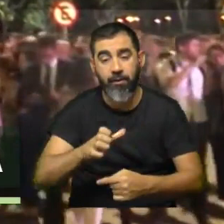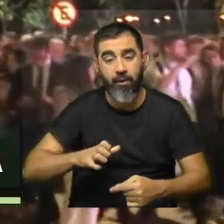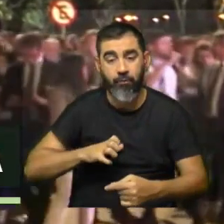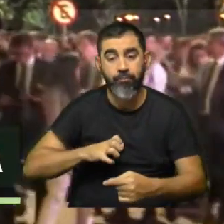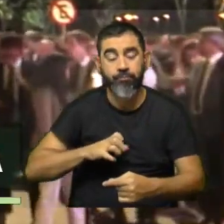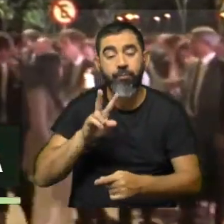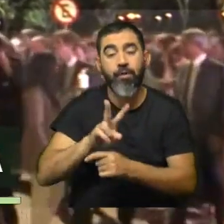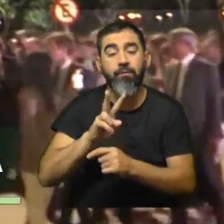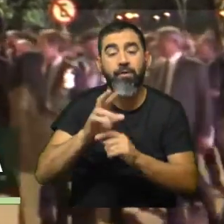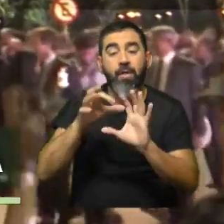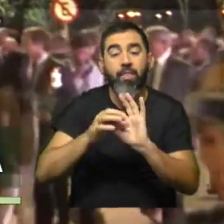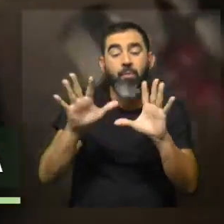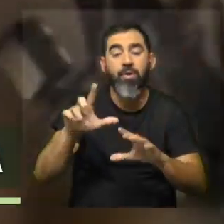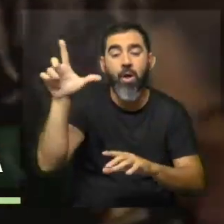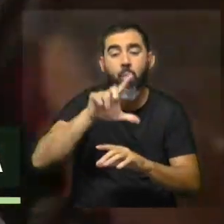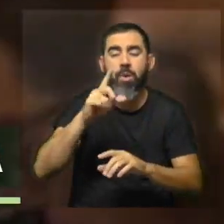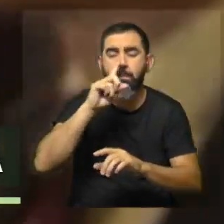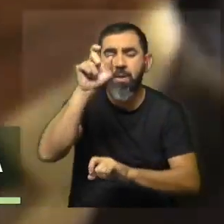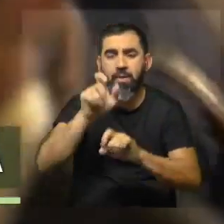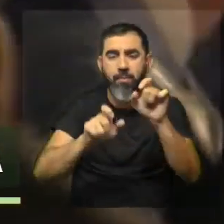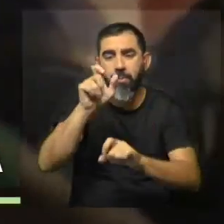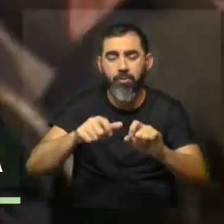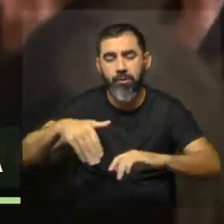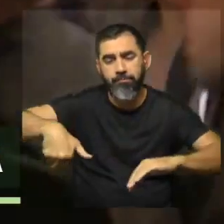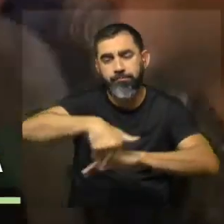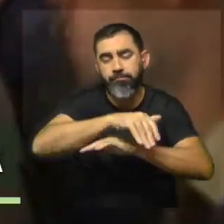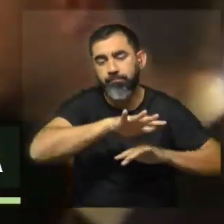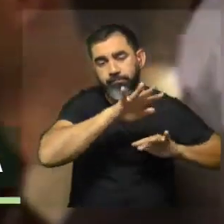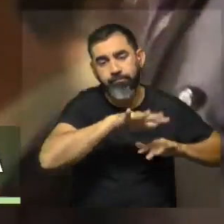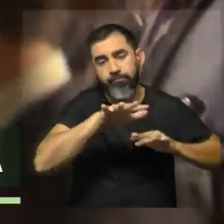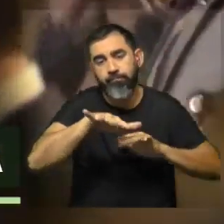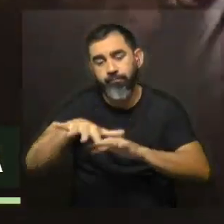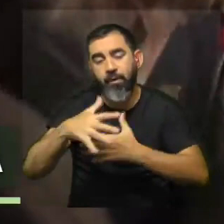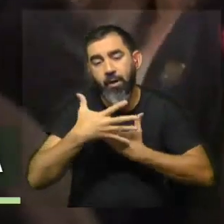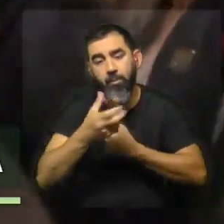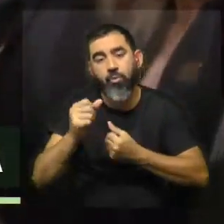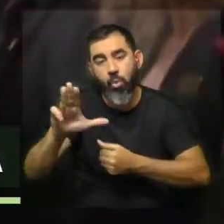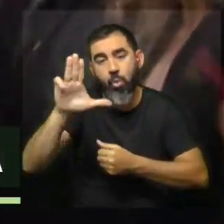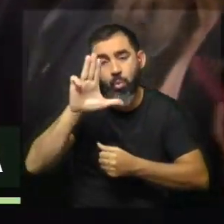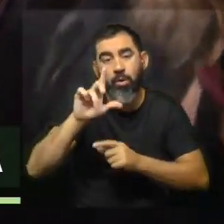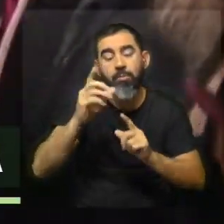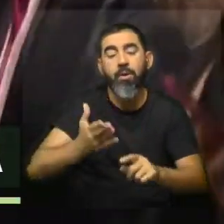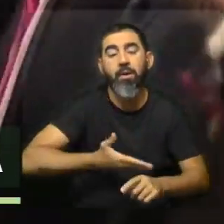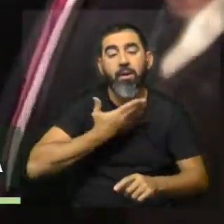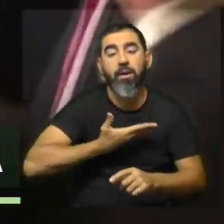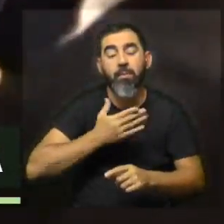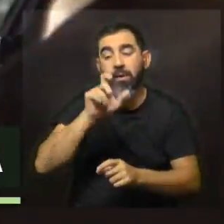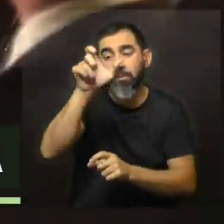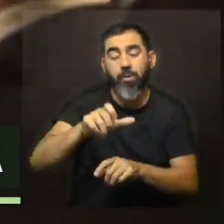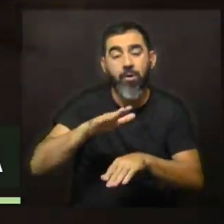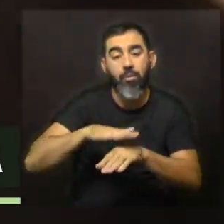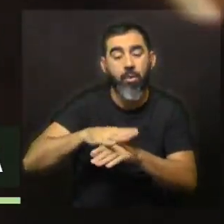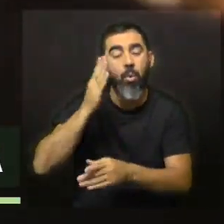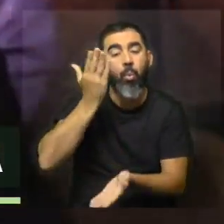democracia, miles de personas salieron este lunes a la tarde a las calles en diferentes estados en apoyo al presidente Lula da Silva y en reclamo de que los atacantes